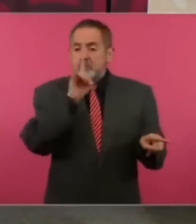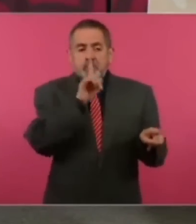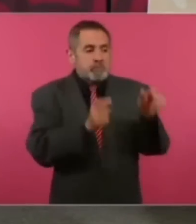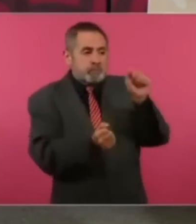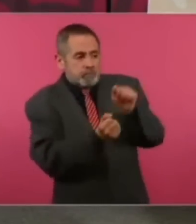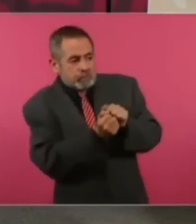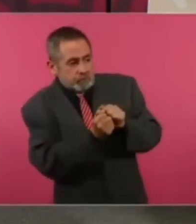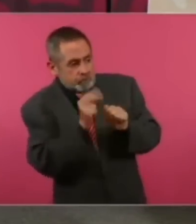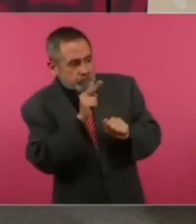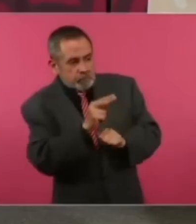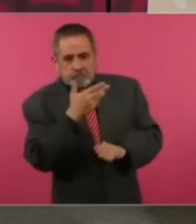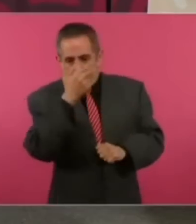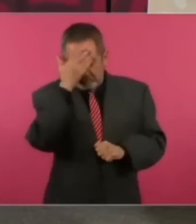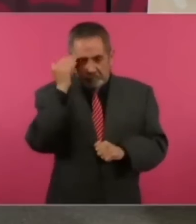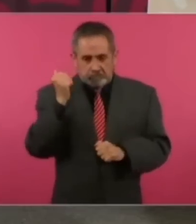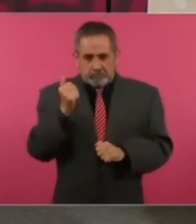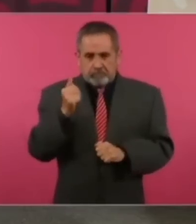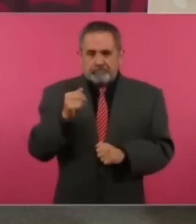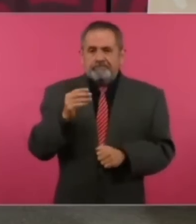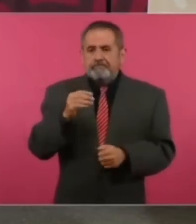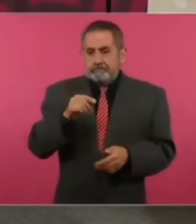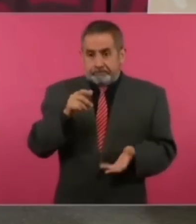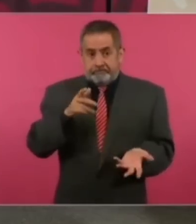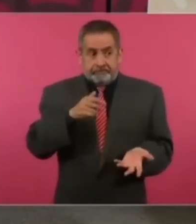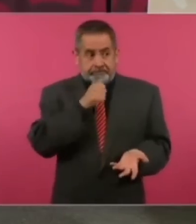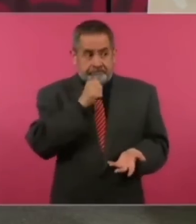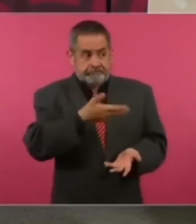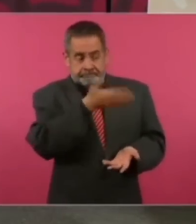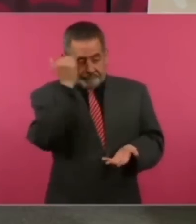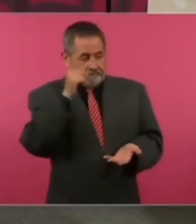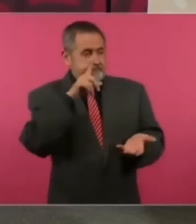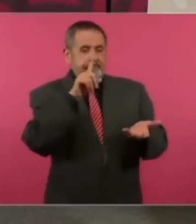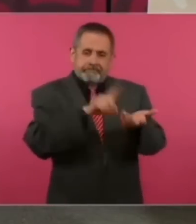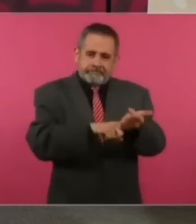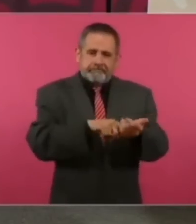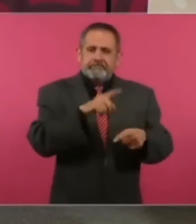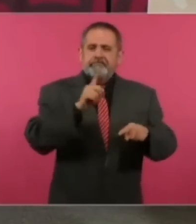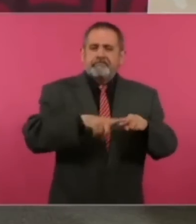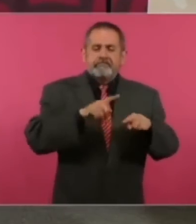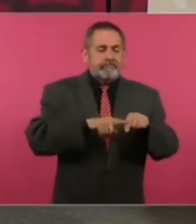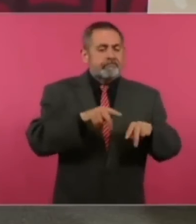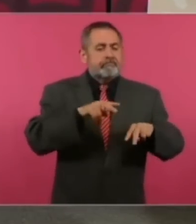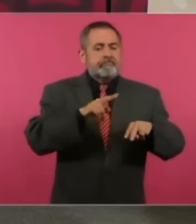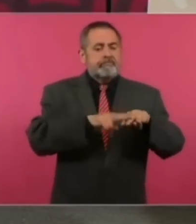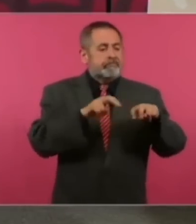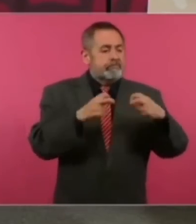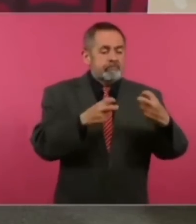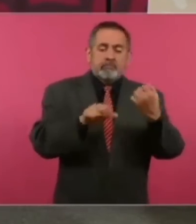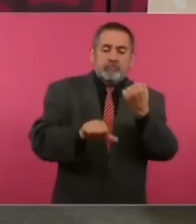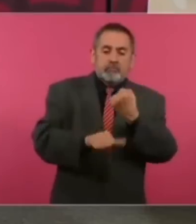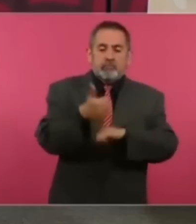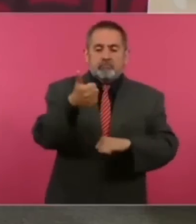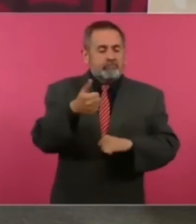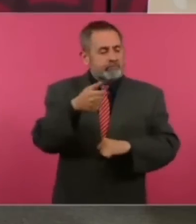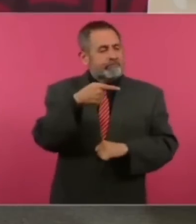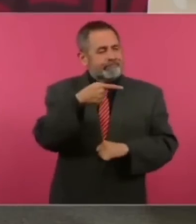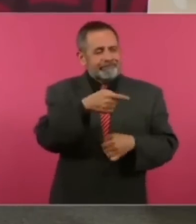todavía no se conocen los nombres de quiénes son los 11 ministros de la